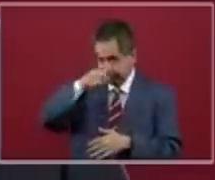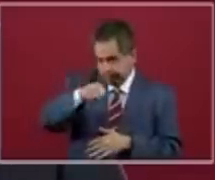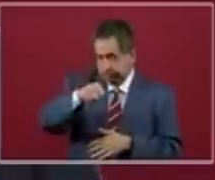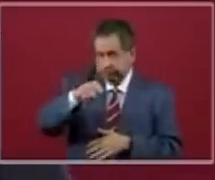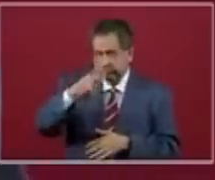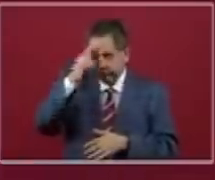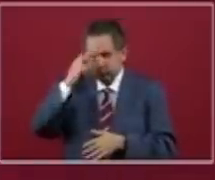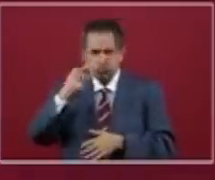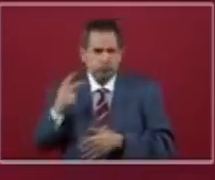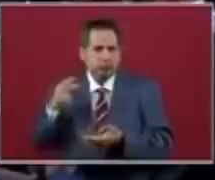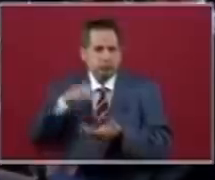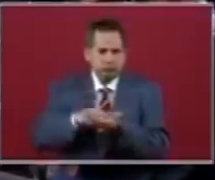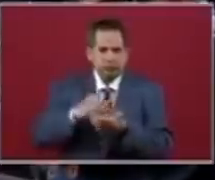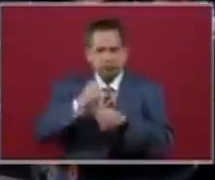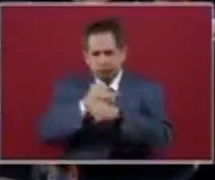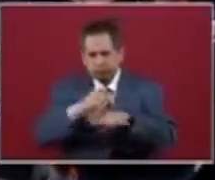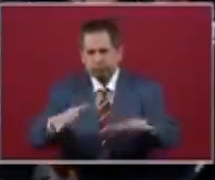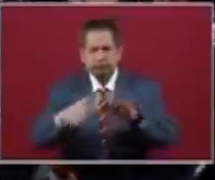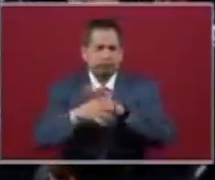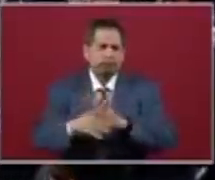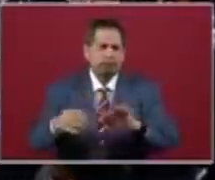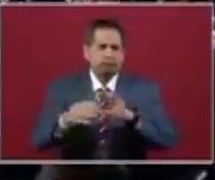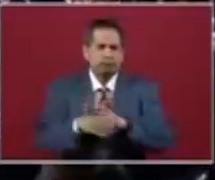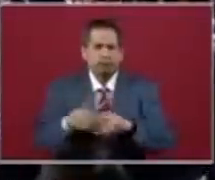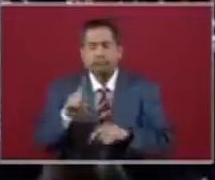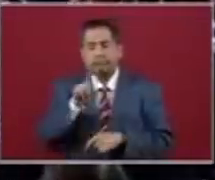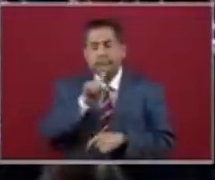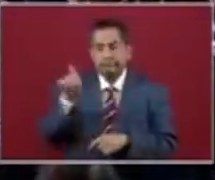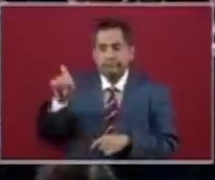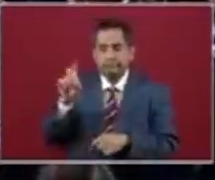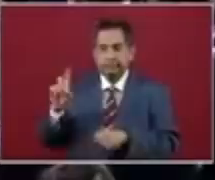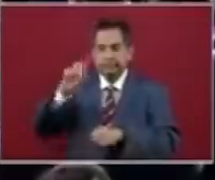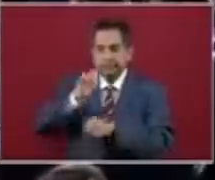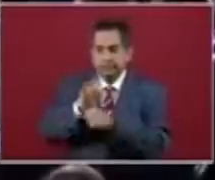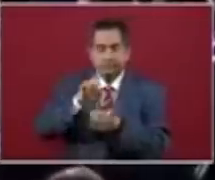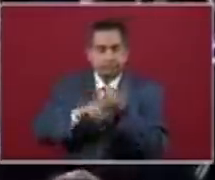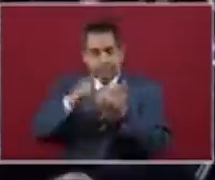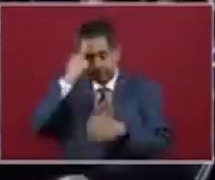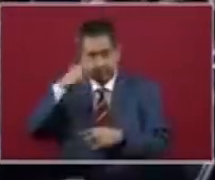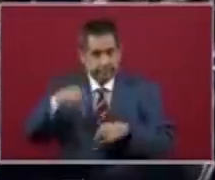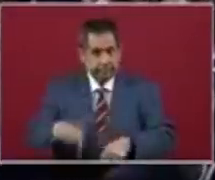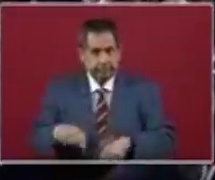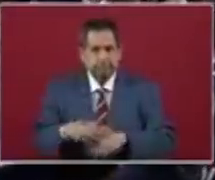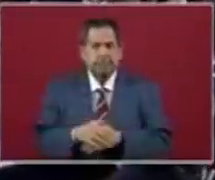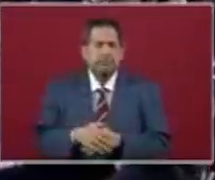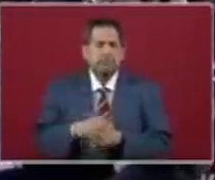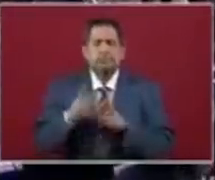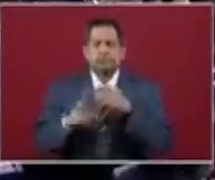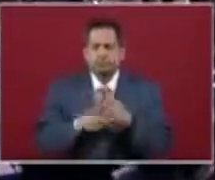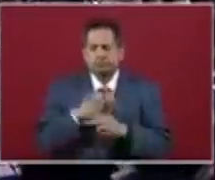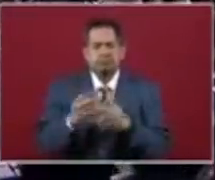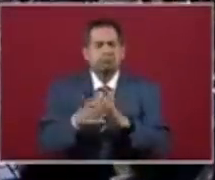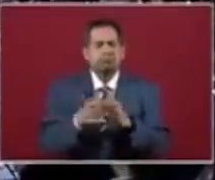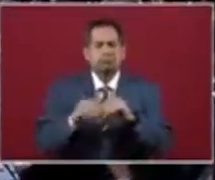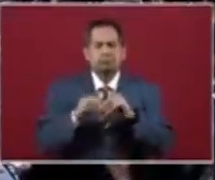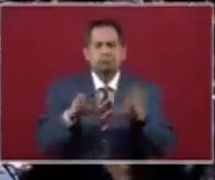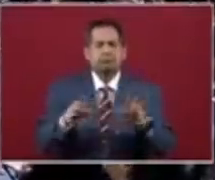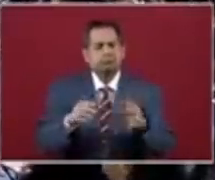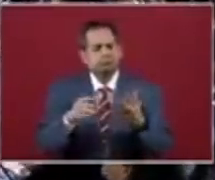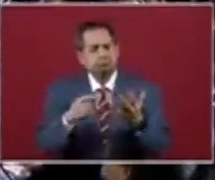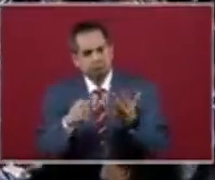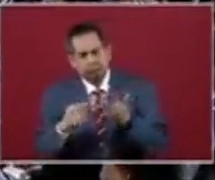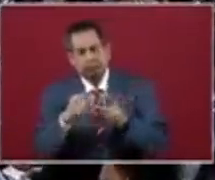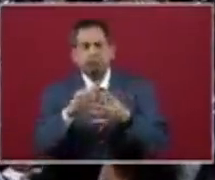yo iba a informarles sobre los 100 días aquí pues yo voy a darles una introducción